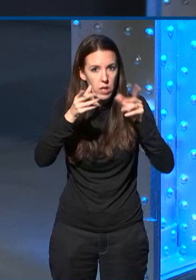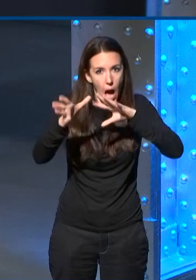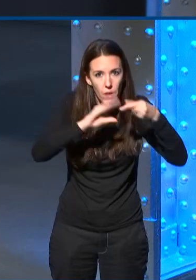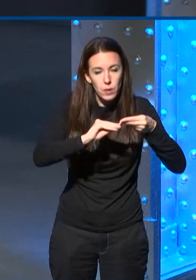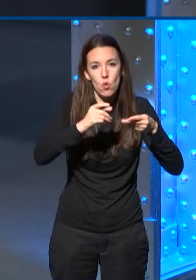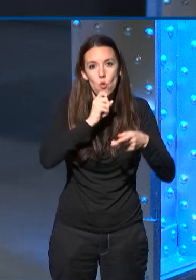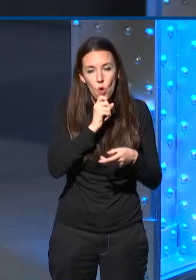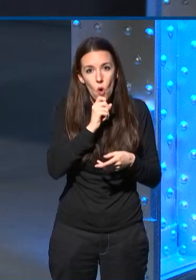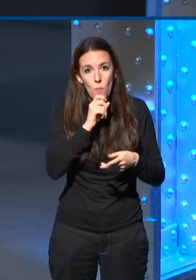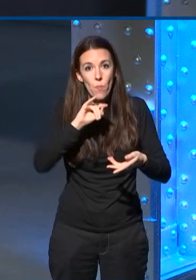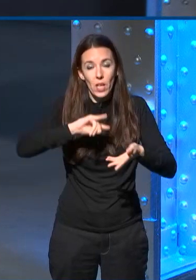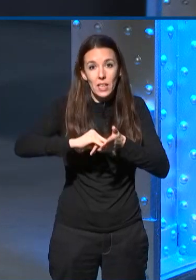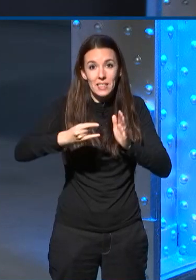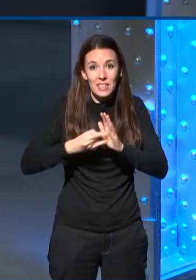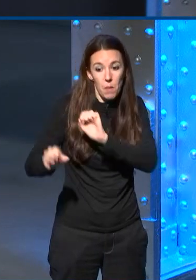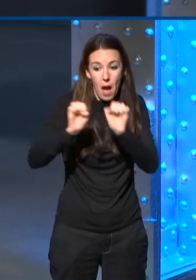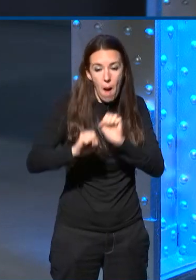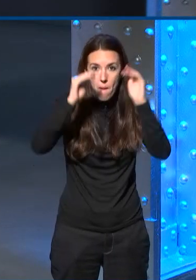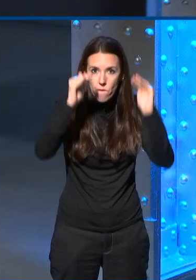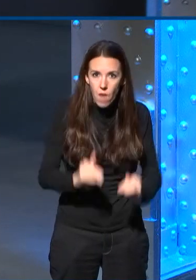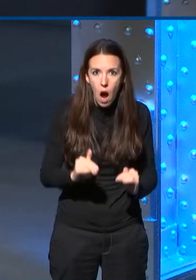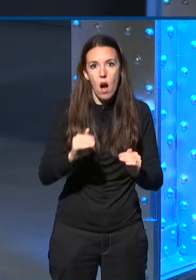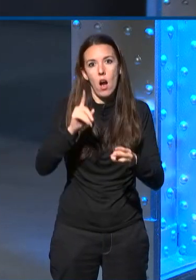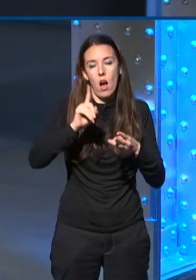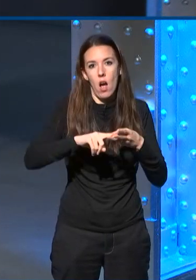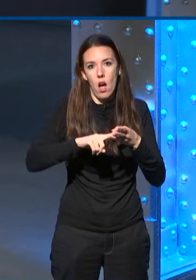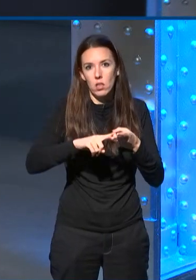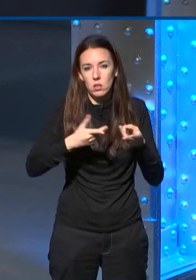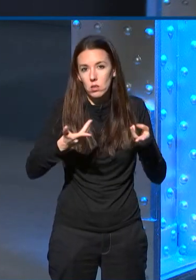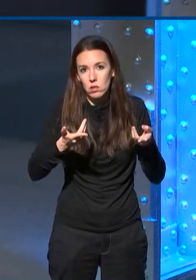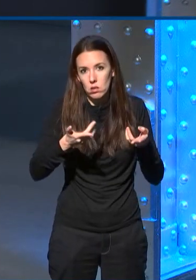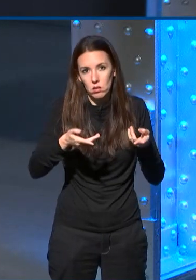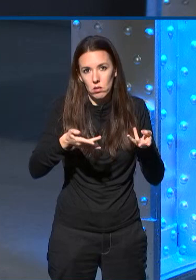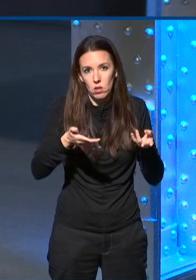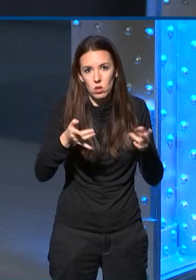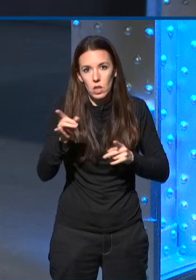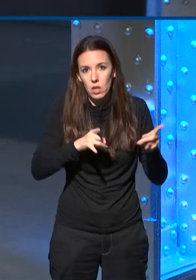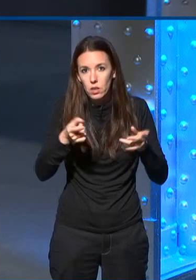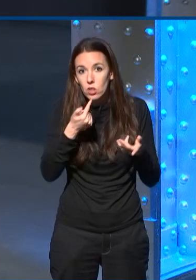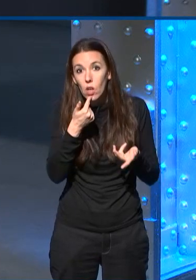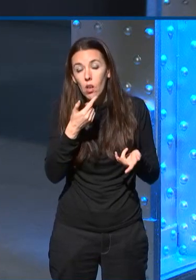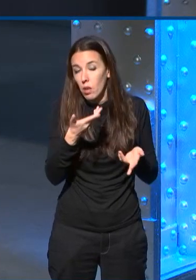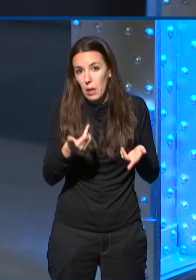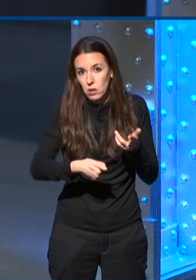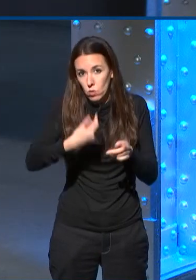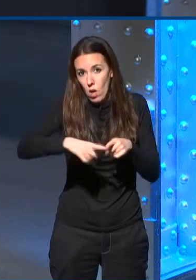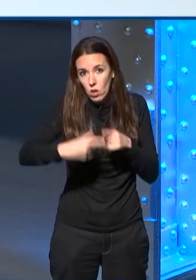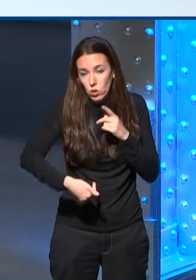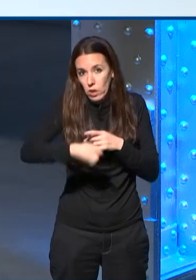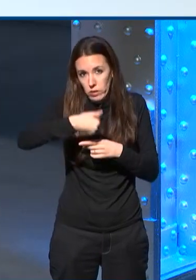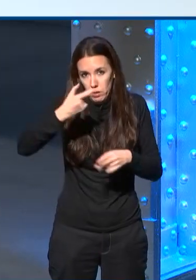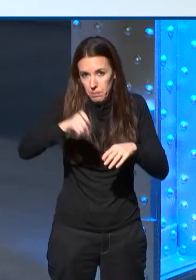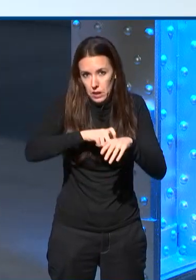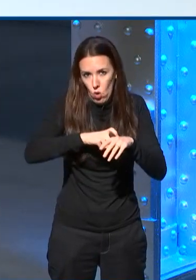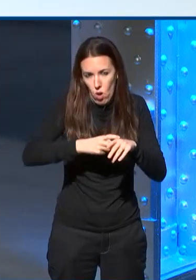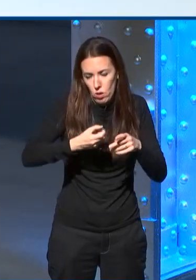El sistema inmune baja, las alteraciones del ADN debidas a la radiación y el sinfín de efectos psicológicos,